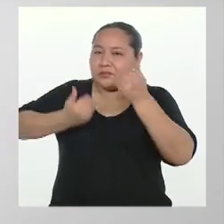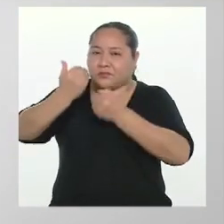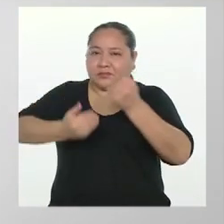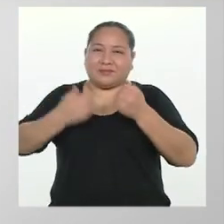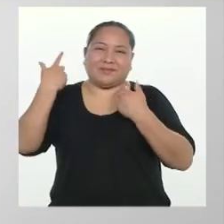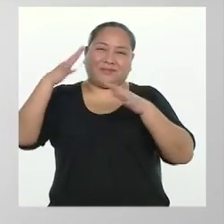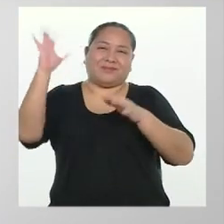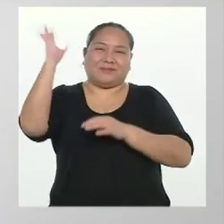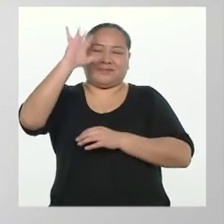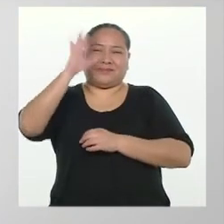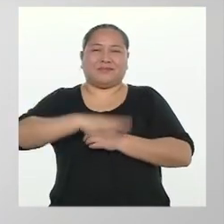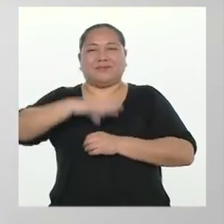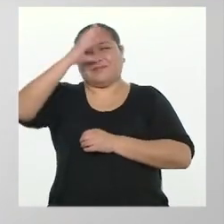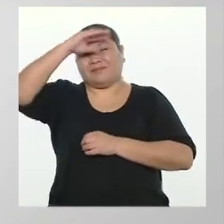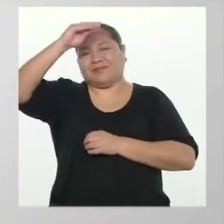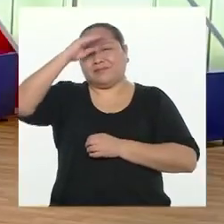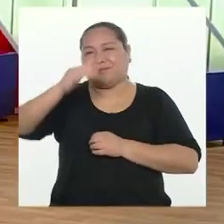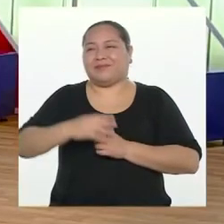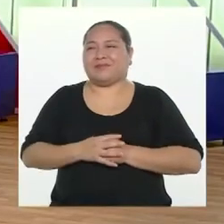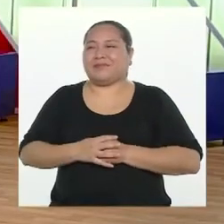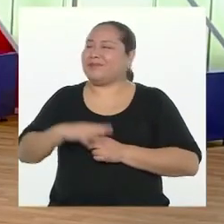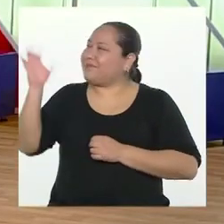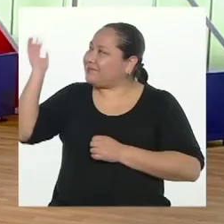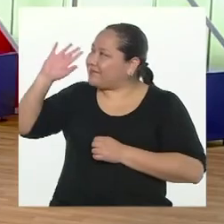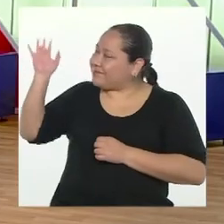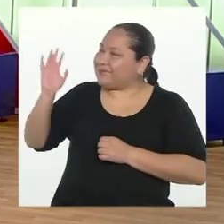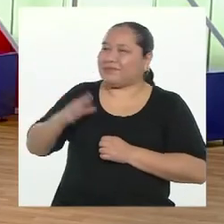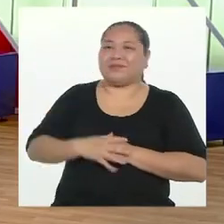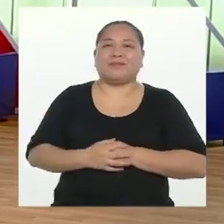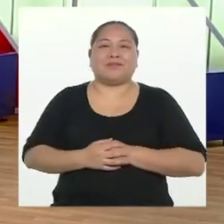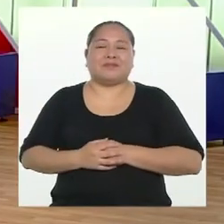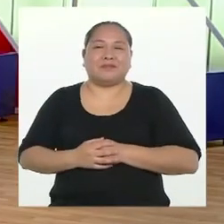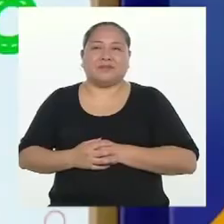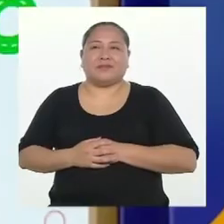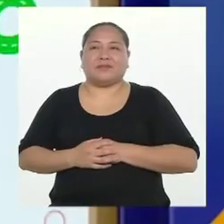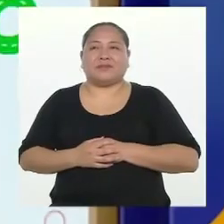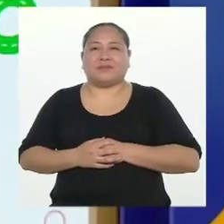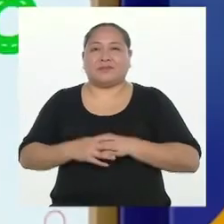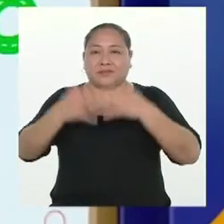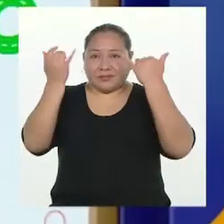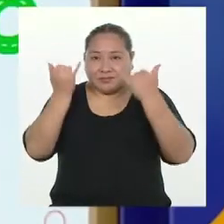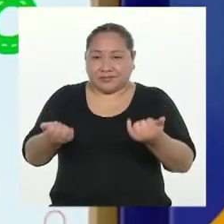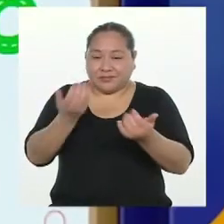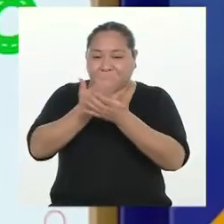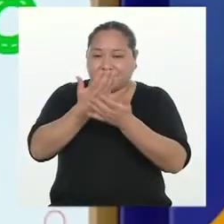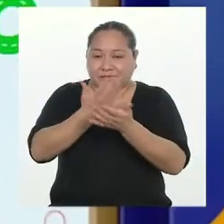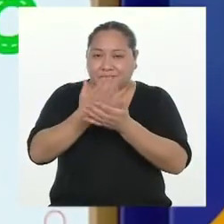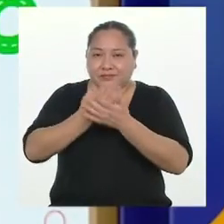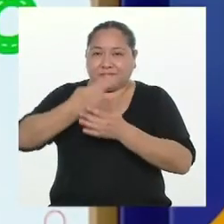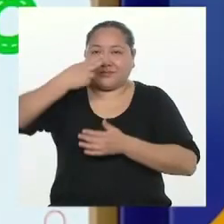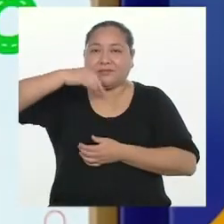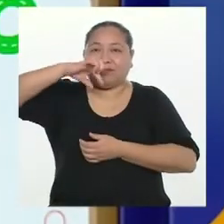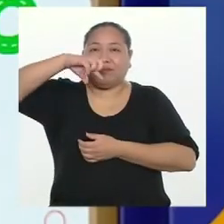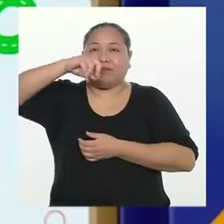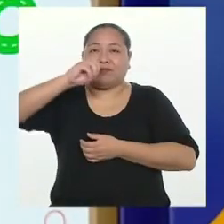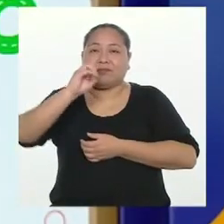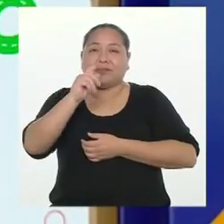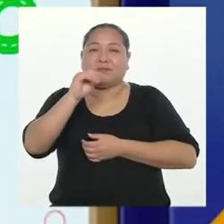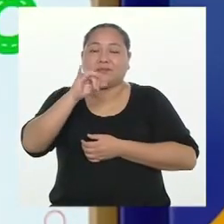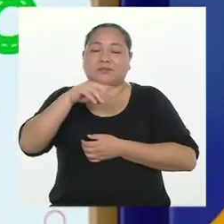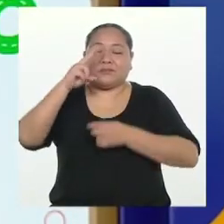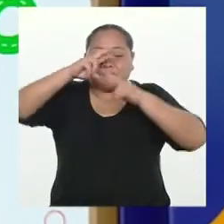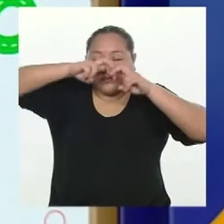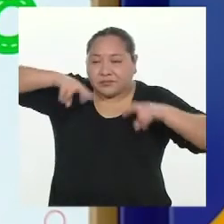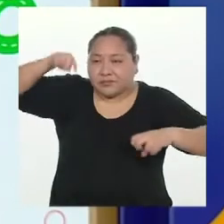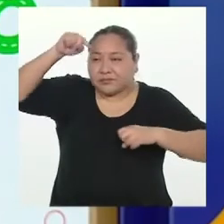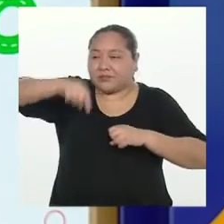Ya nos vemos, chicas y chicos. ¡Chao, chao! Hoy validamos nuestra hipótesis a través del análisis de